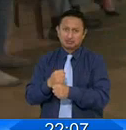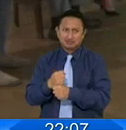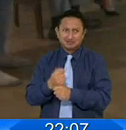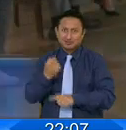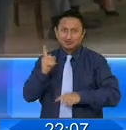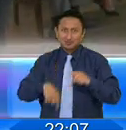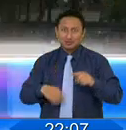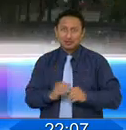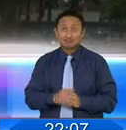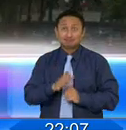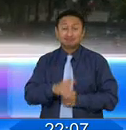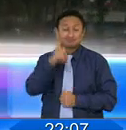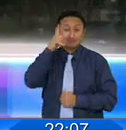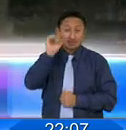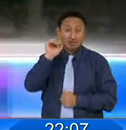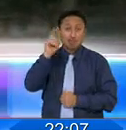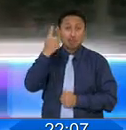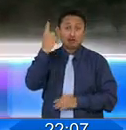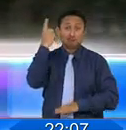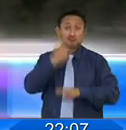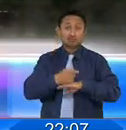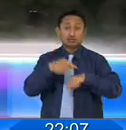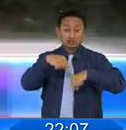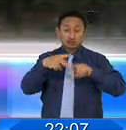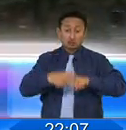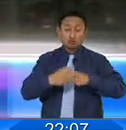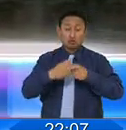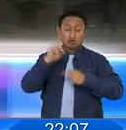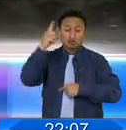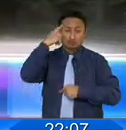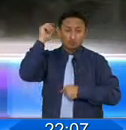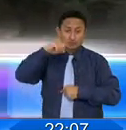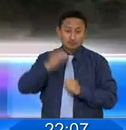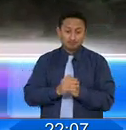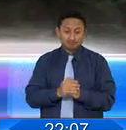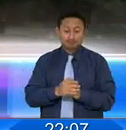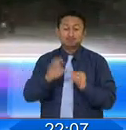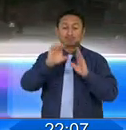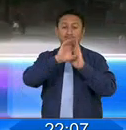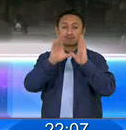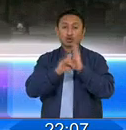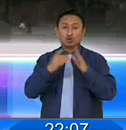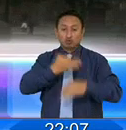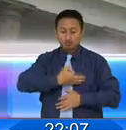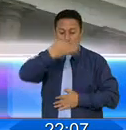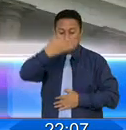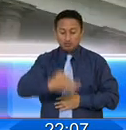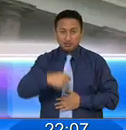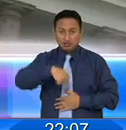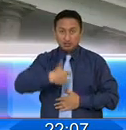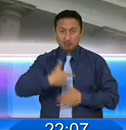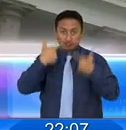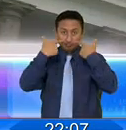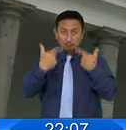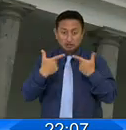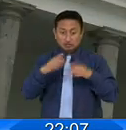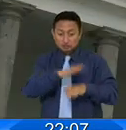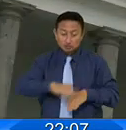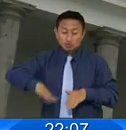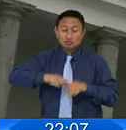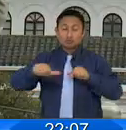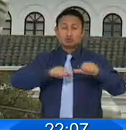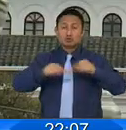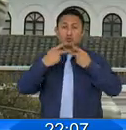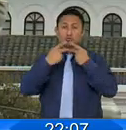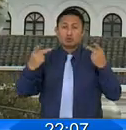indicó que el primer decreto que se firmará al inicio de su gobierno es un código de ética que velará por la correcta